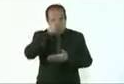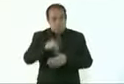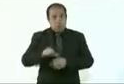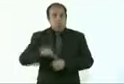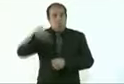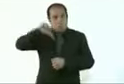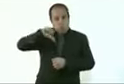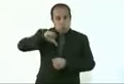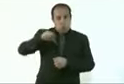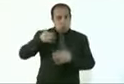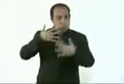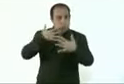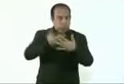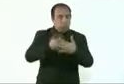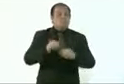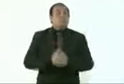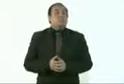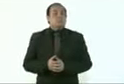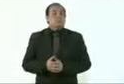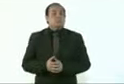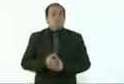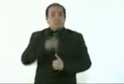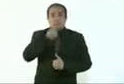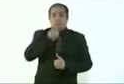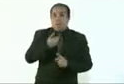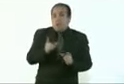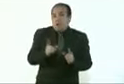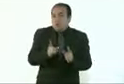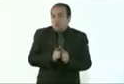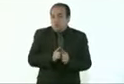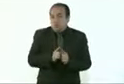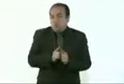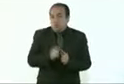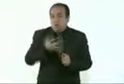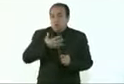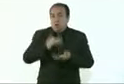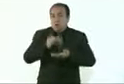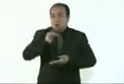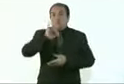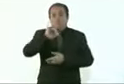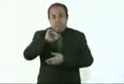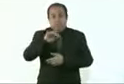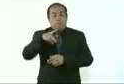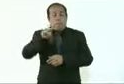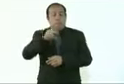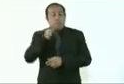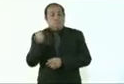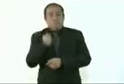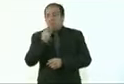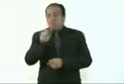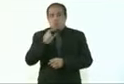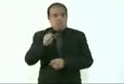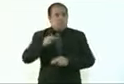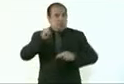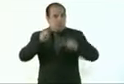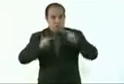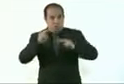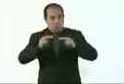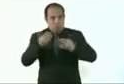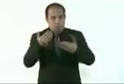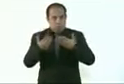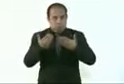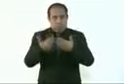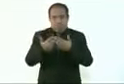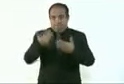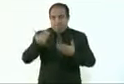al día de hoy. Enfatizar y resumir, estamos viendo un incremento de casos, sí, pero afortunadamente no es de la misma magnitud en